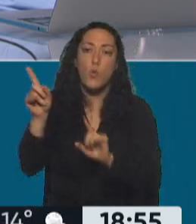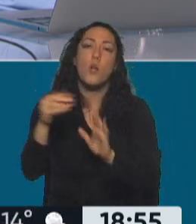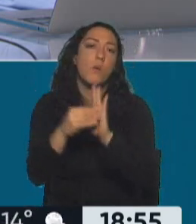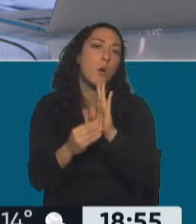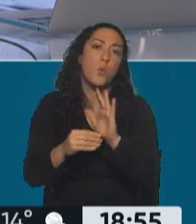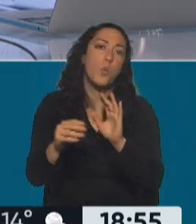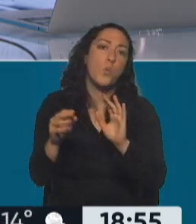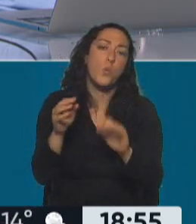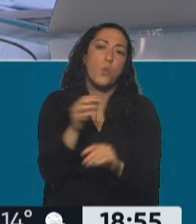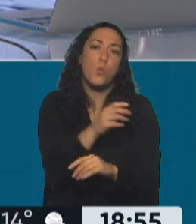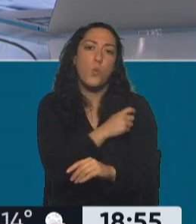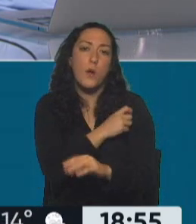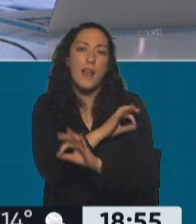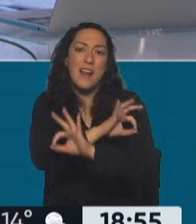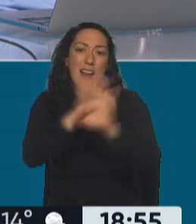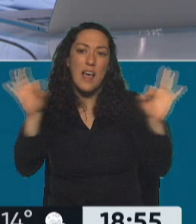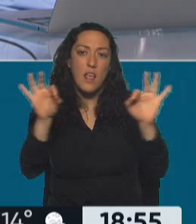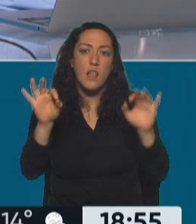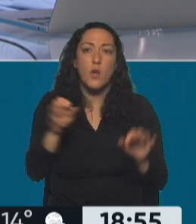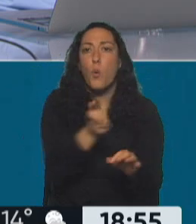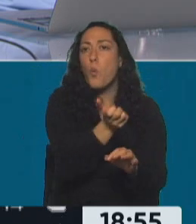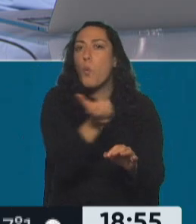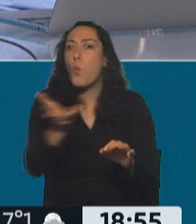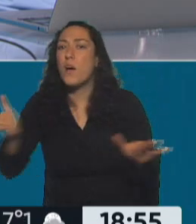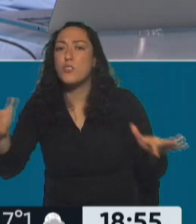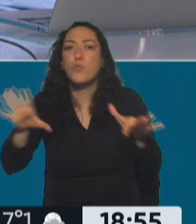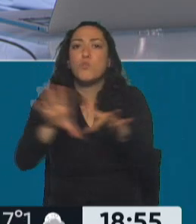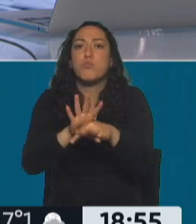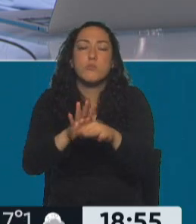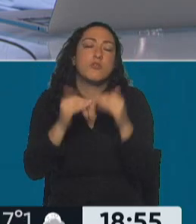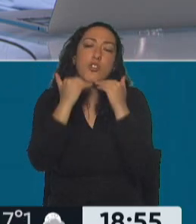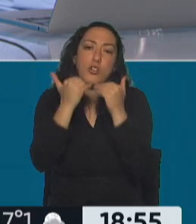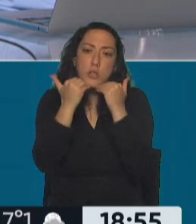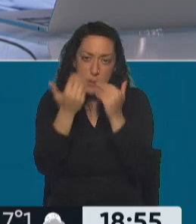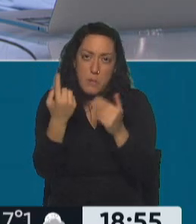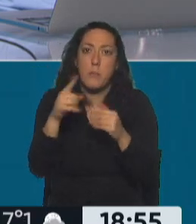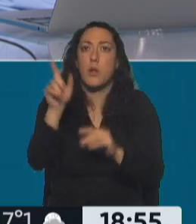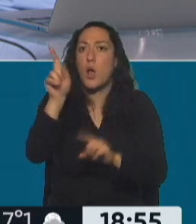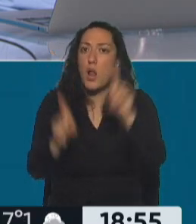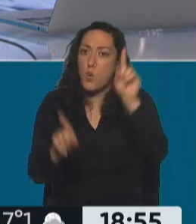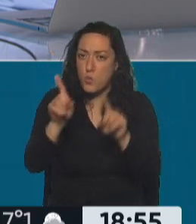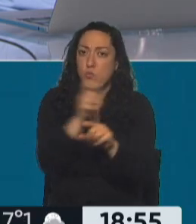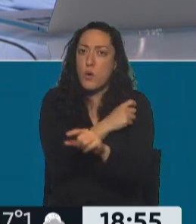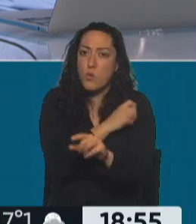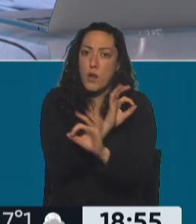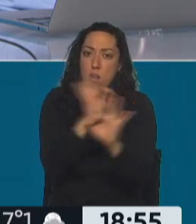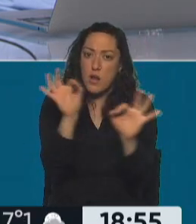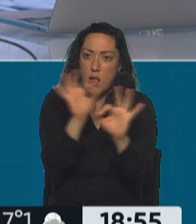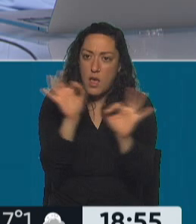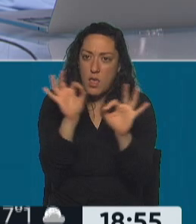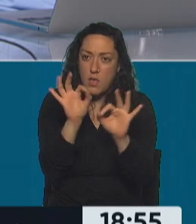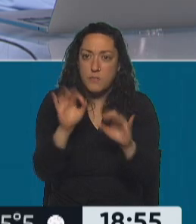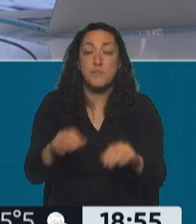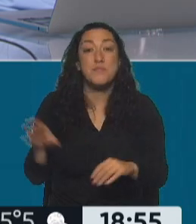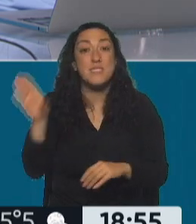Hay gente que no se ha vacunado. No sabemos el número exacto, uh-huh. Pero hay gente que no se ha vacunado. En nuestro país tenemos gran cantidad de vacunados. Estados